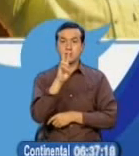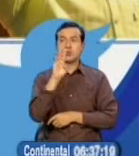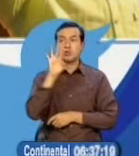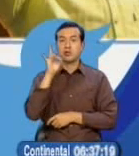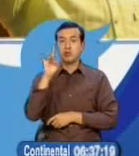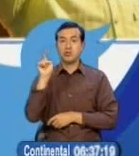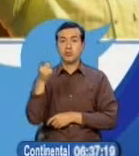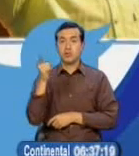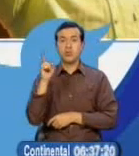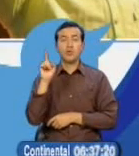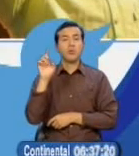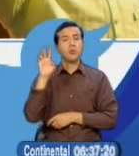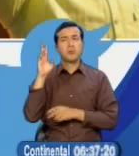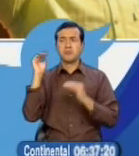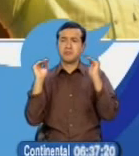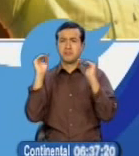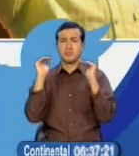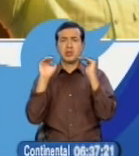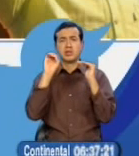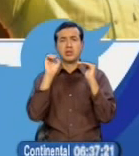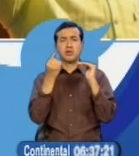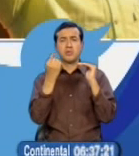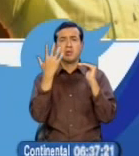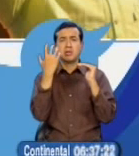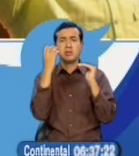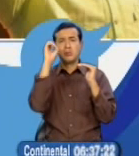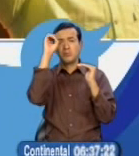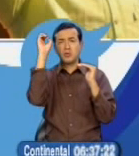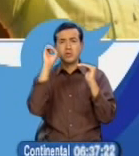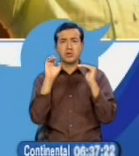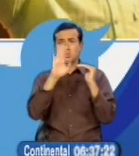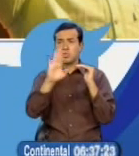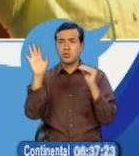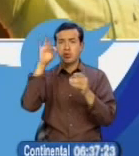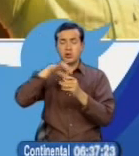18,27% por el sí. Diferencia 0,15% del padrón.